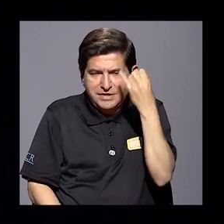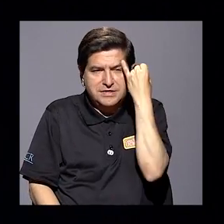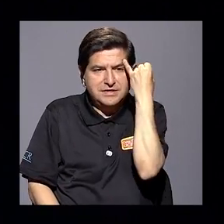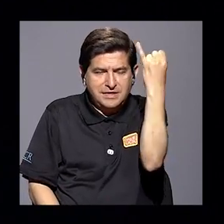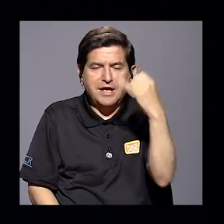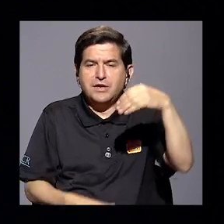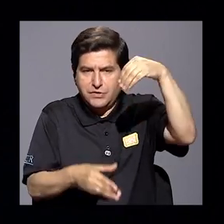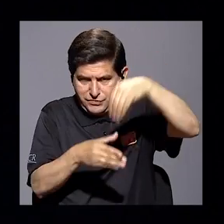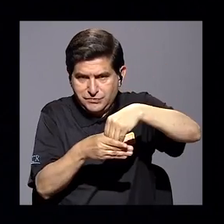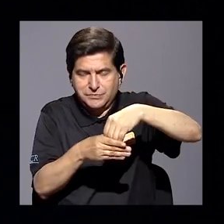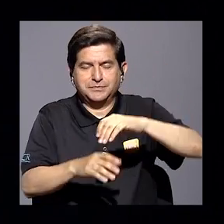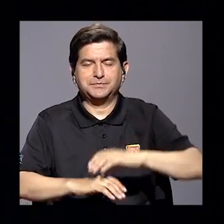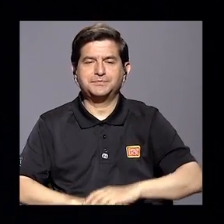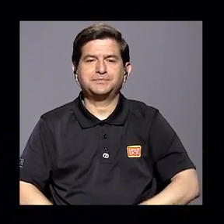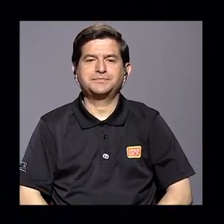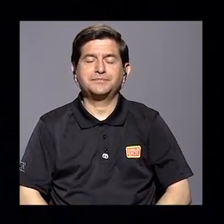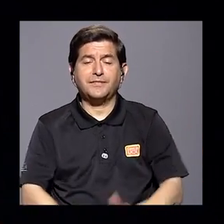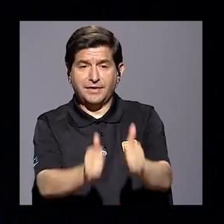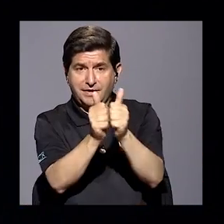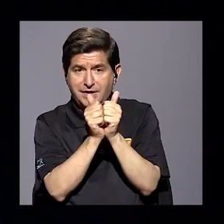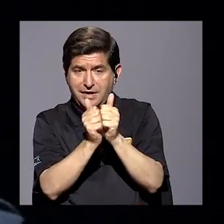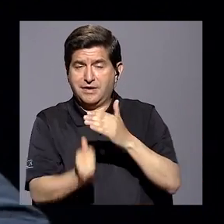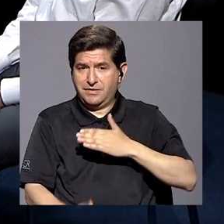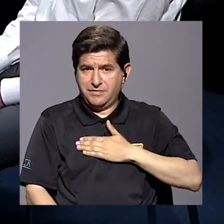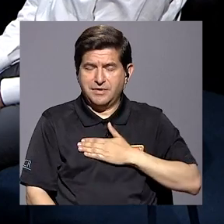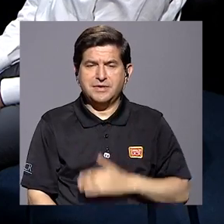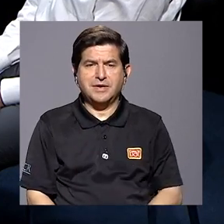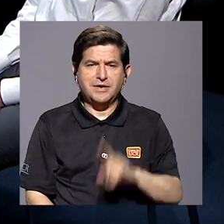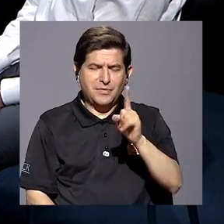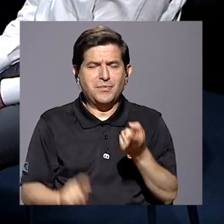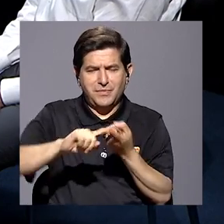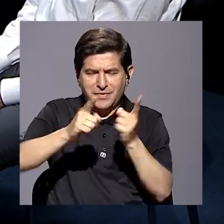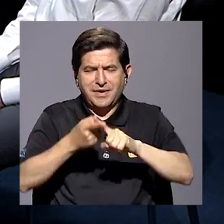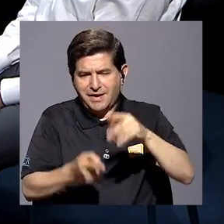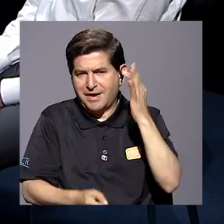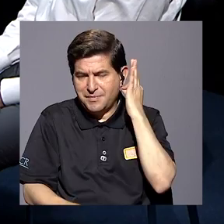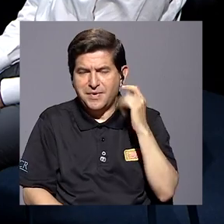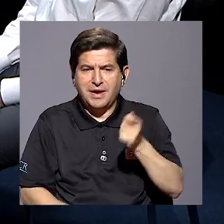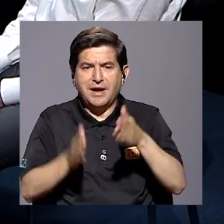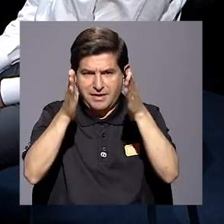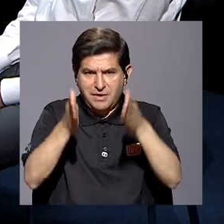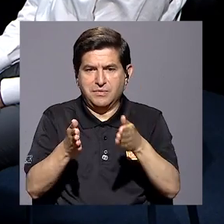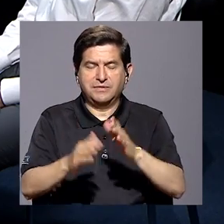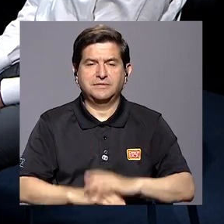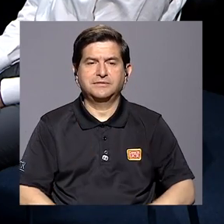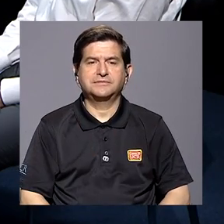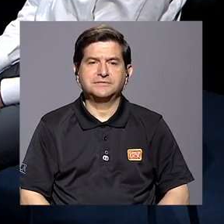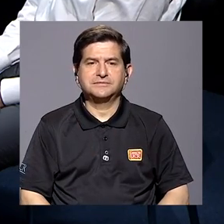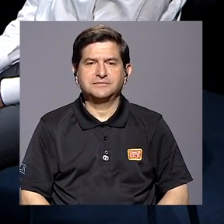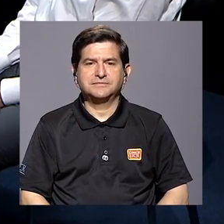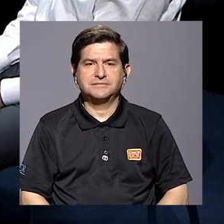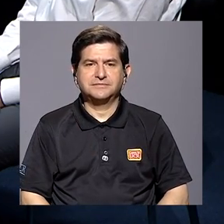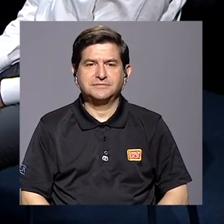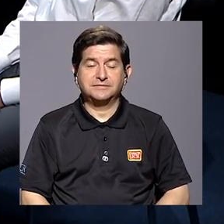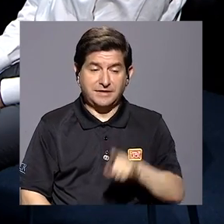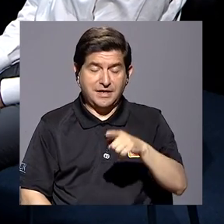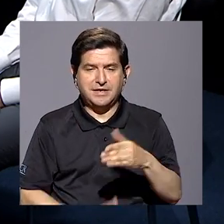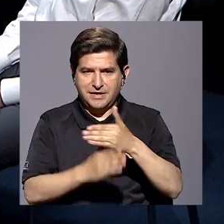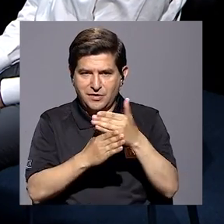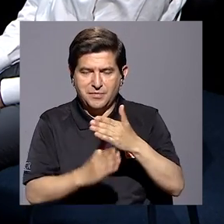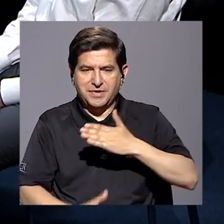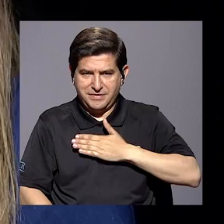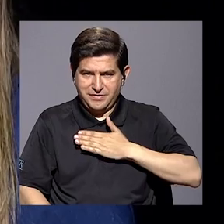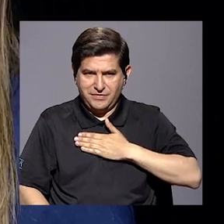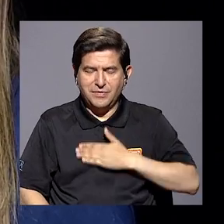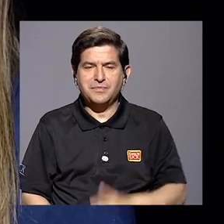posiciones ideológicas todos los puntos de vista me acompaña una querida amiga abogada con